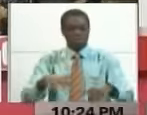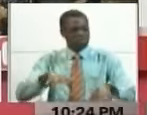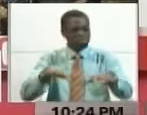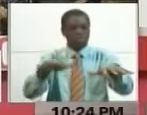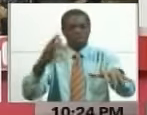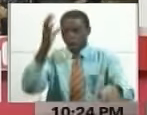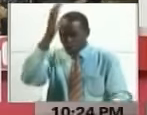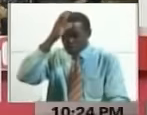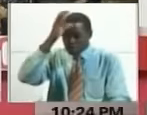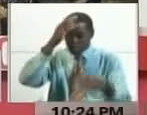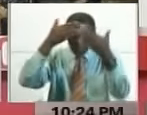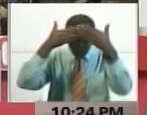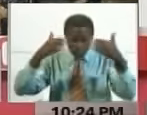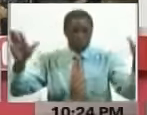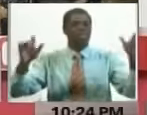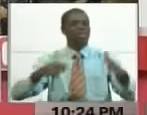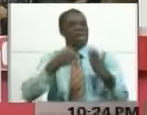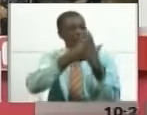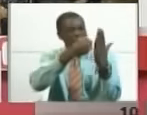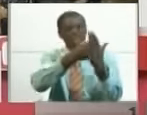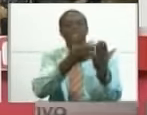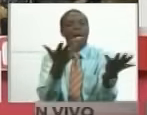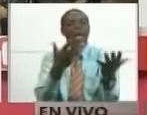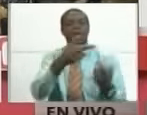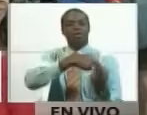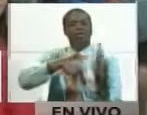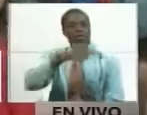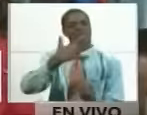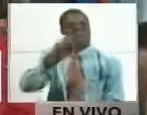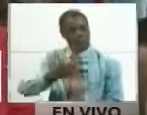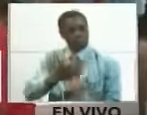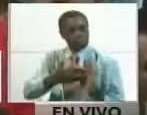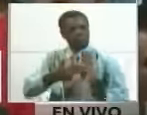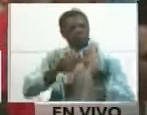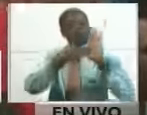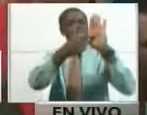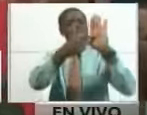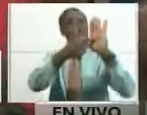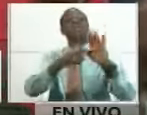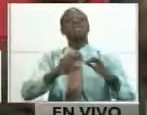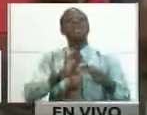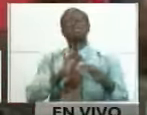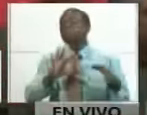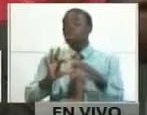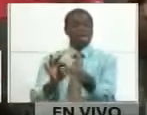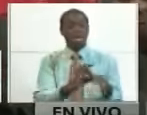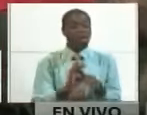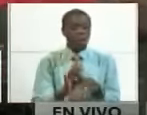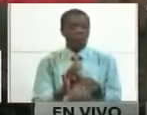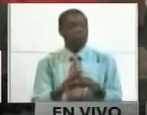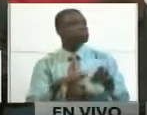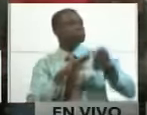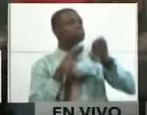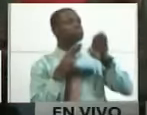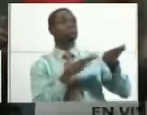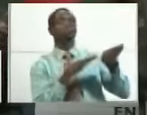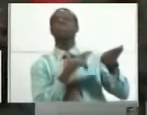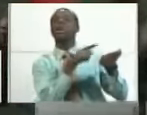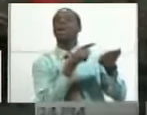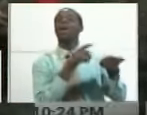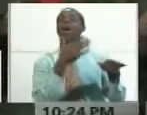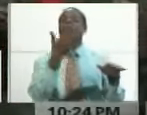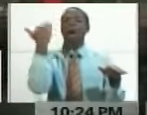conciencia, defendiendo con la verdad la revolución y unidos, leales al espíritu verdadero de